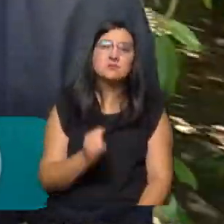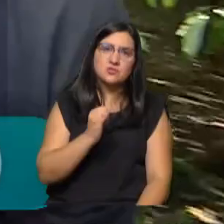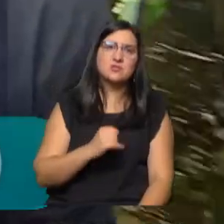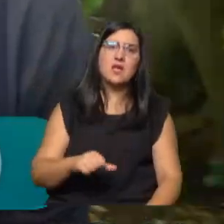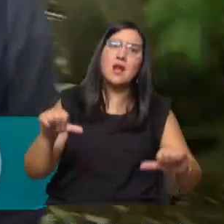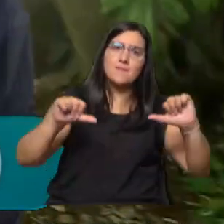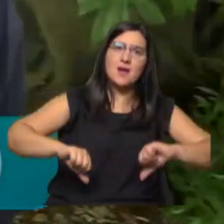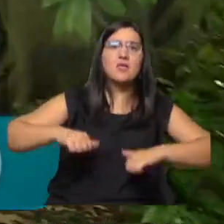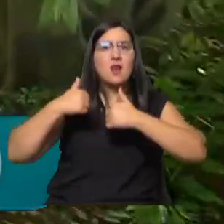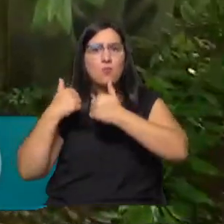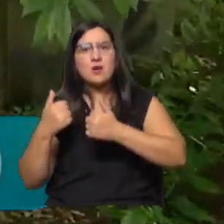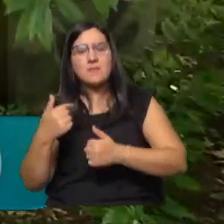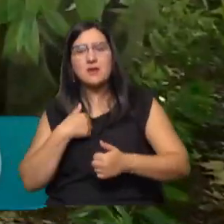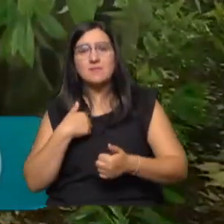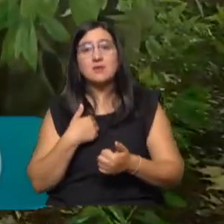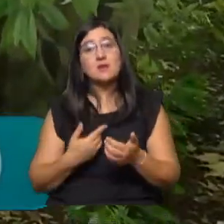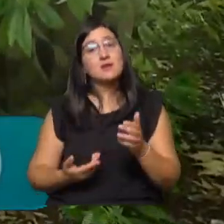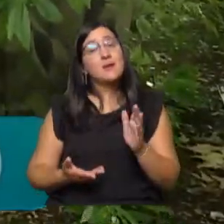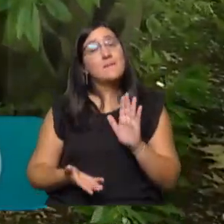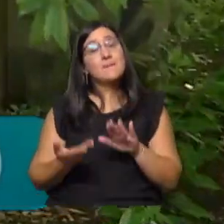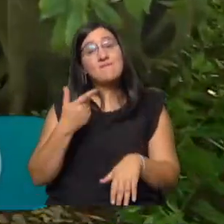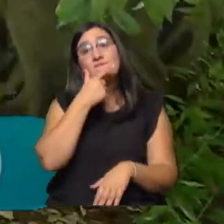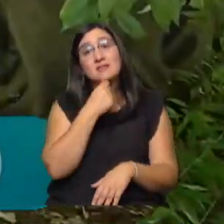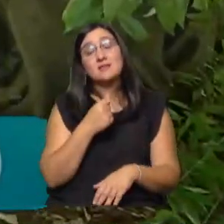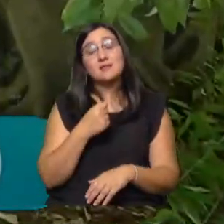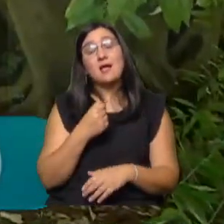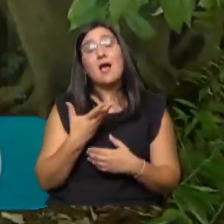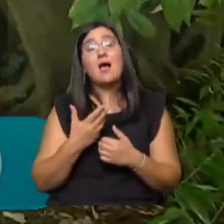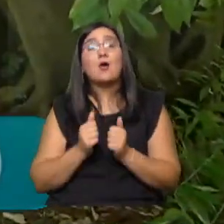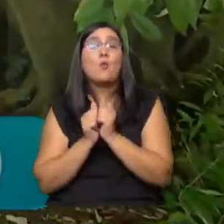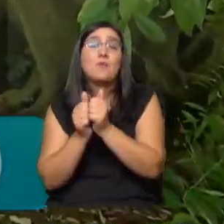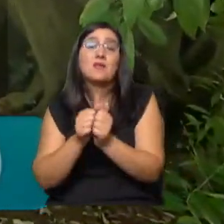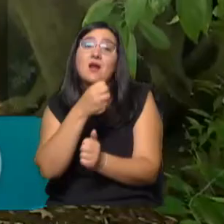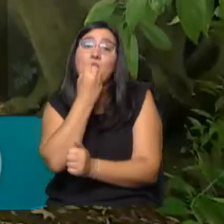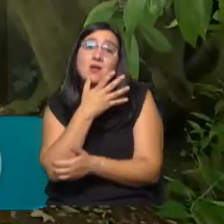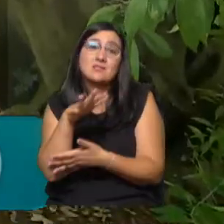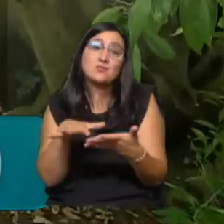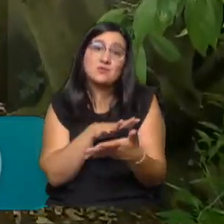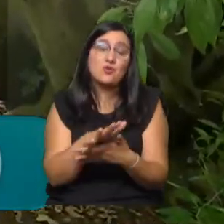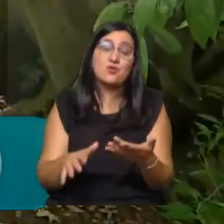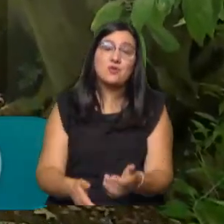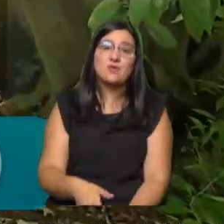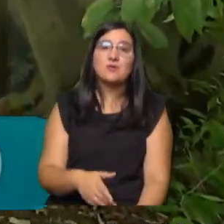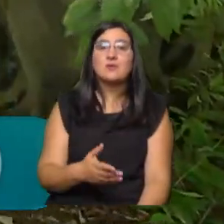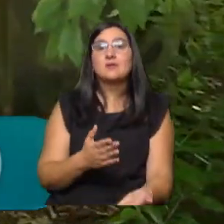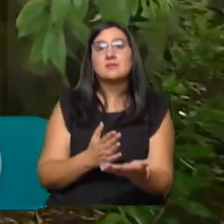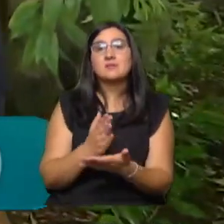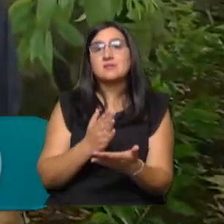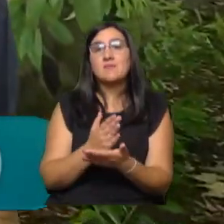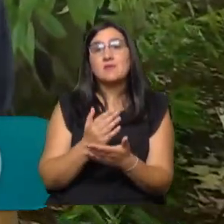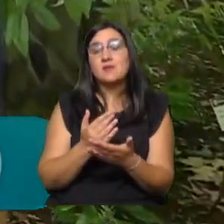buenas. Para mí estamos más en las buenas que en las malas. ¿Cómo sería eso, digamos, cuando... ¿Cómo sería eso? Siempre hay que